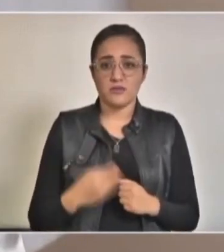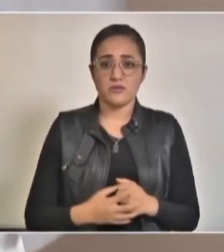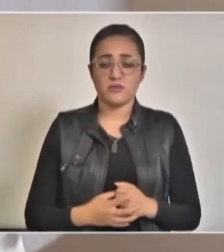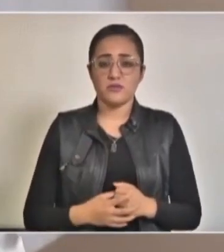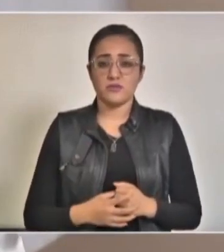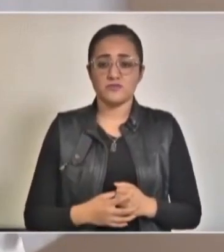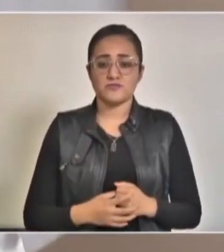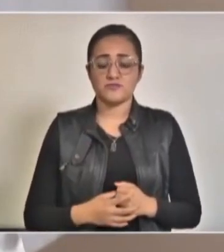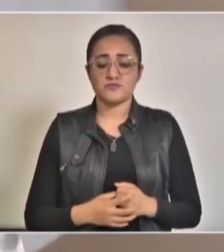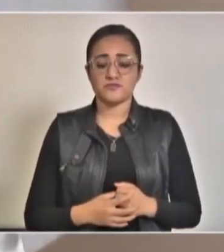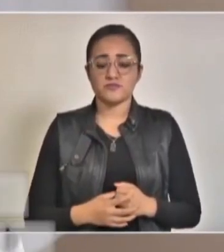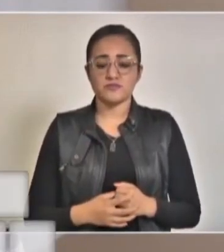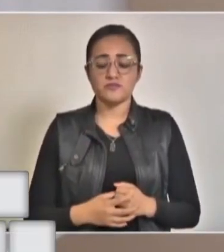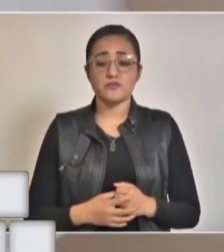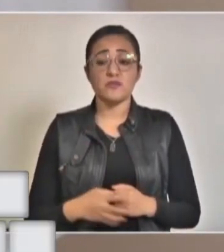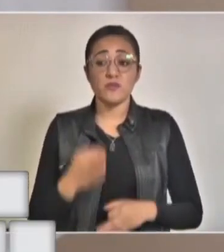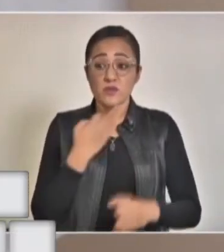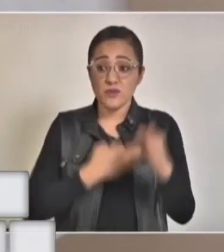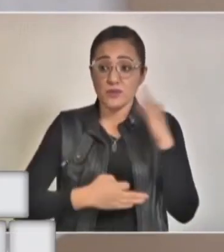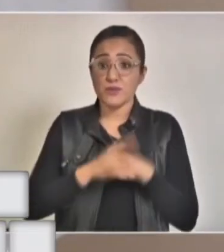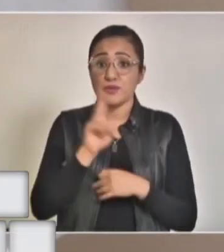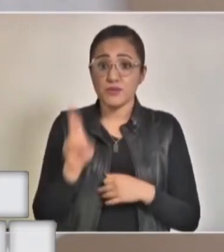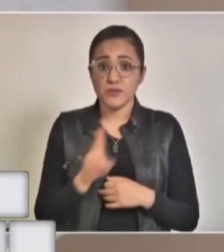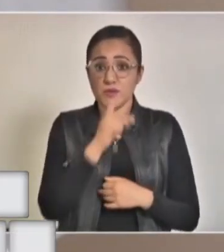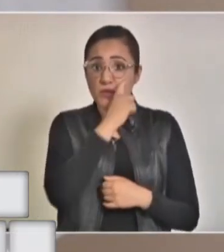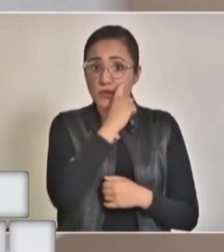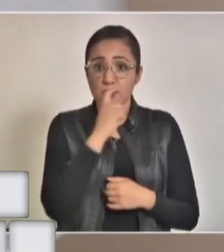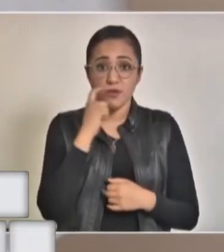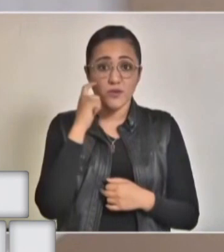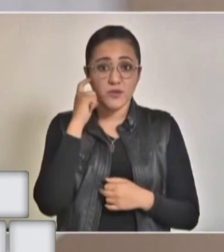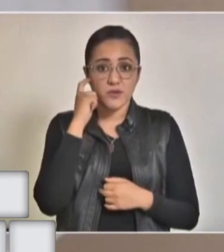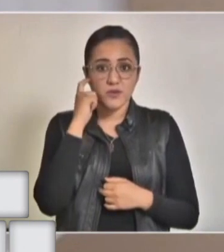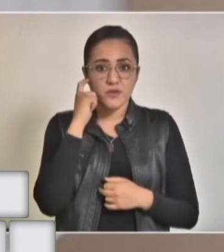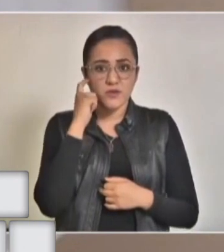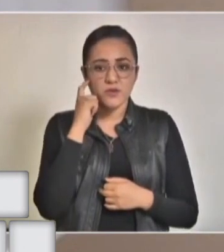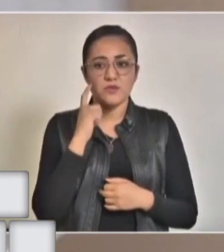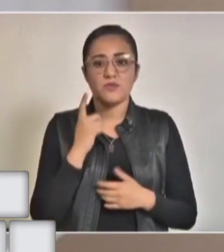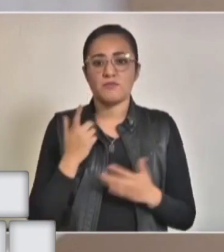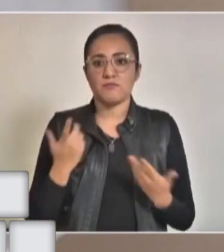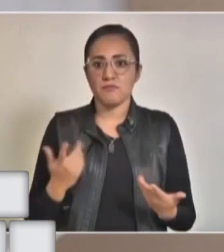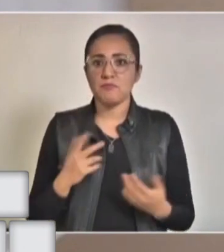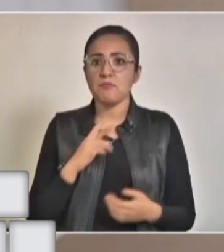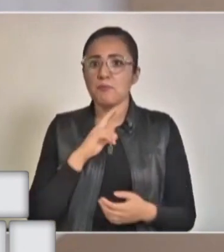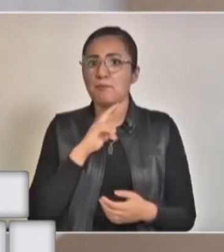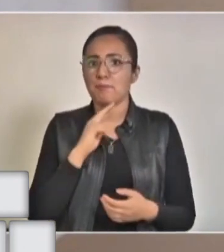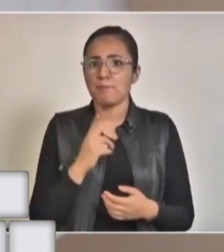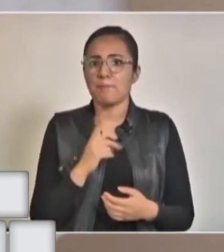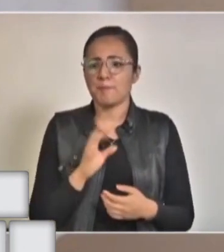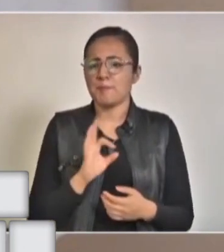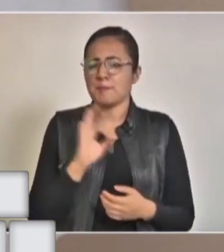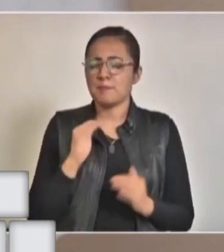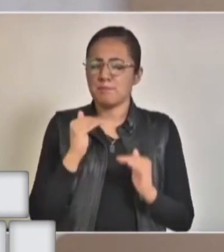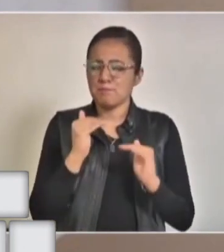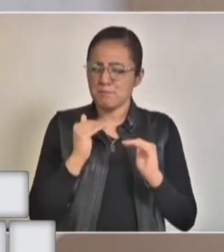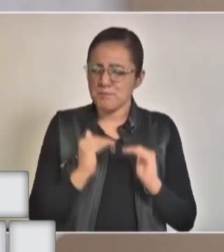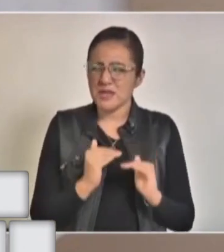Si todos usáramos cubrebocas, se eliminaría un porcentaje muy